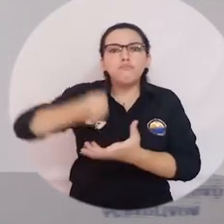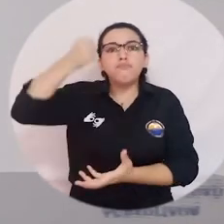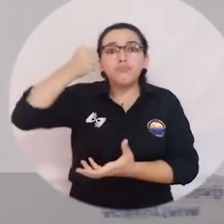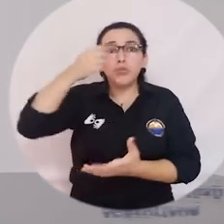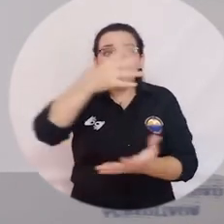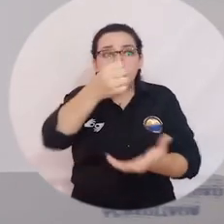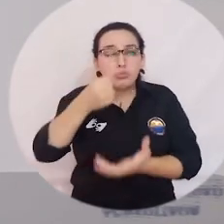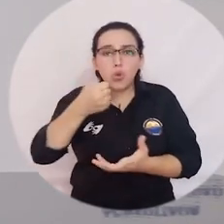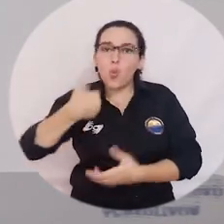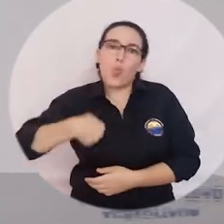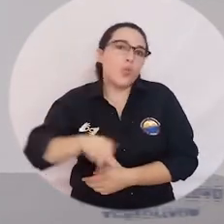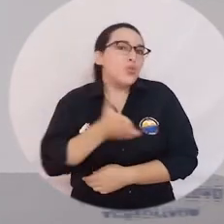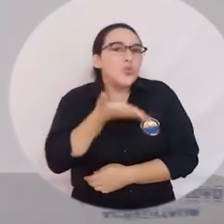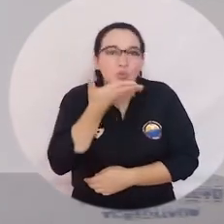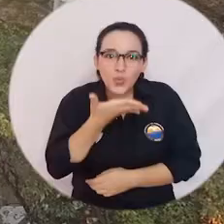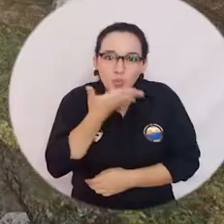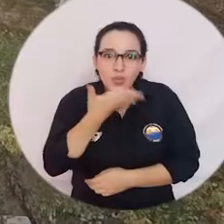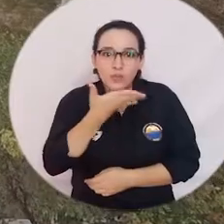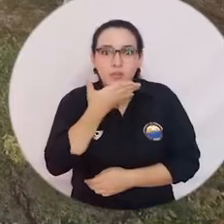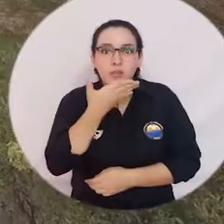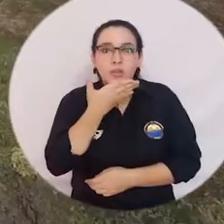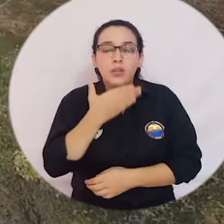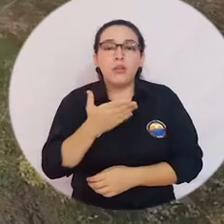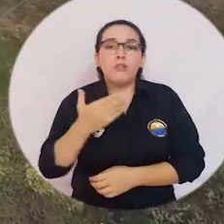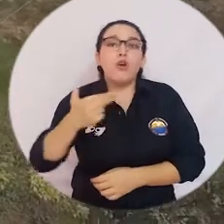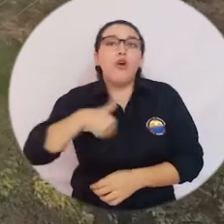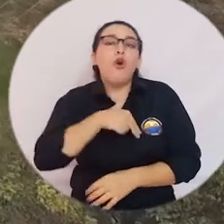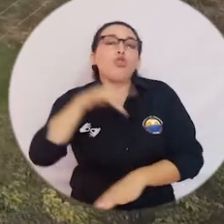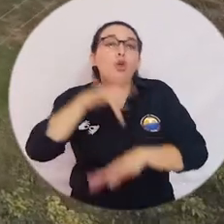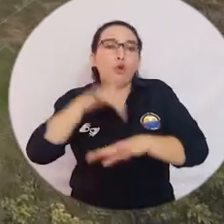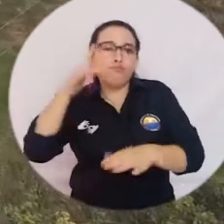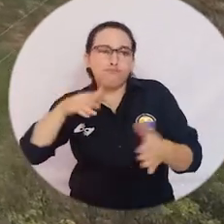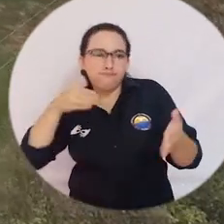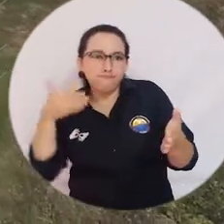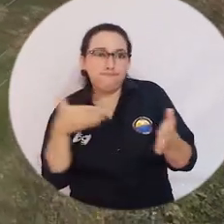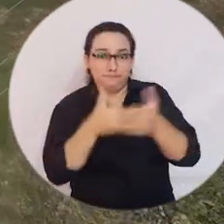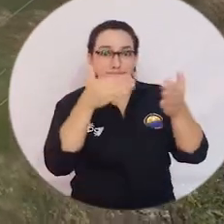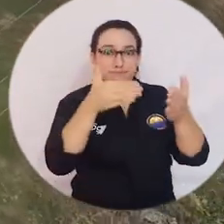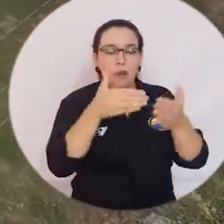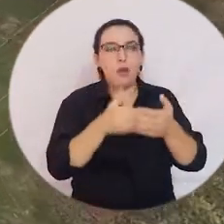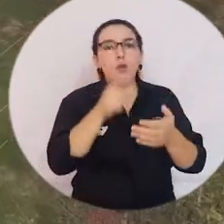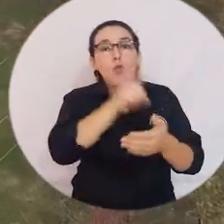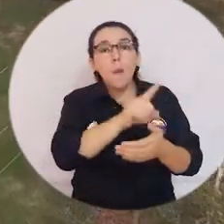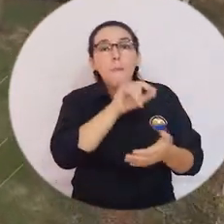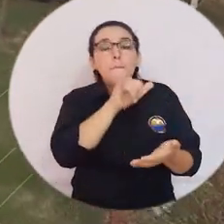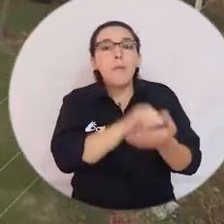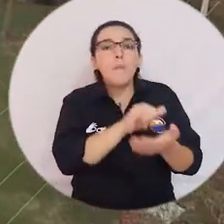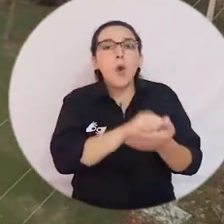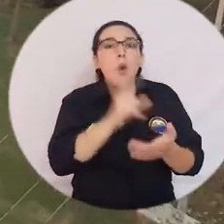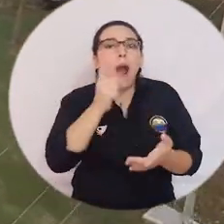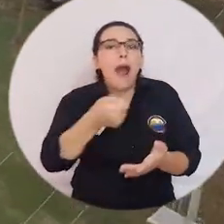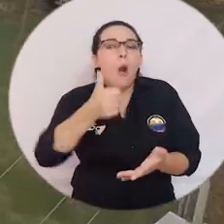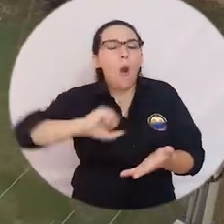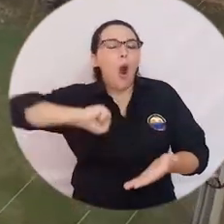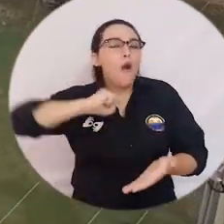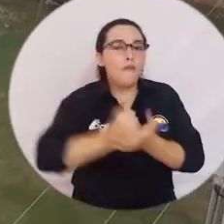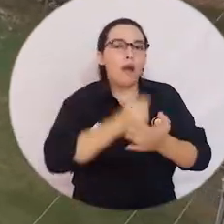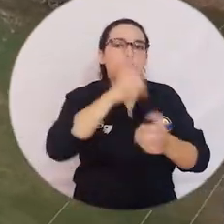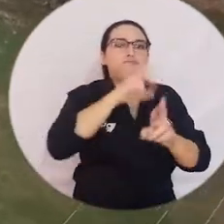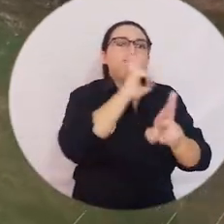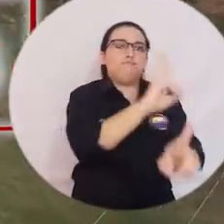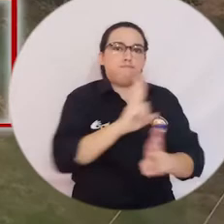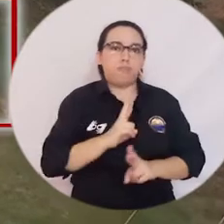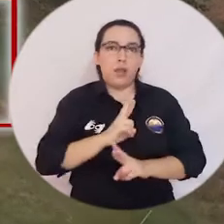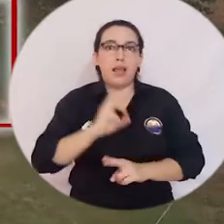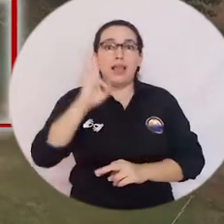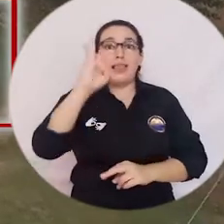recursos que estaban asignando eran insuficientes, que nos llevaron a interponer una acción de tutela, a través de la cual prácticamente se vieron obligados a